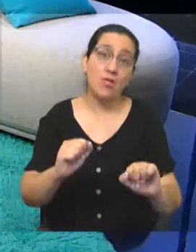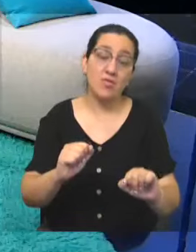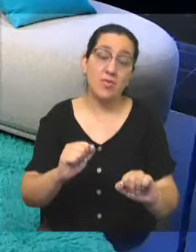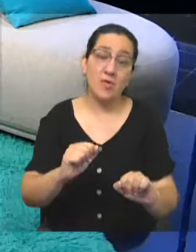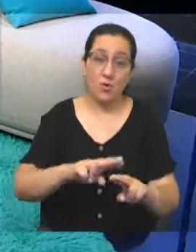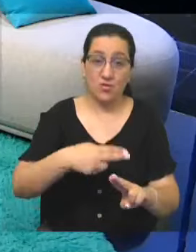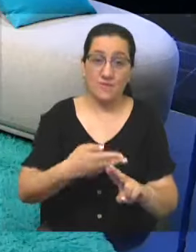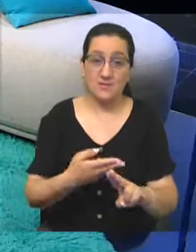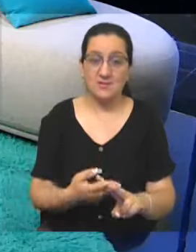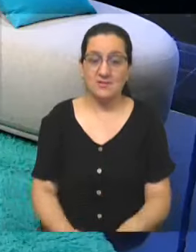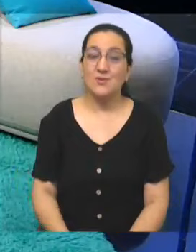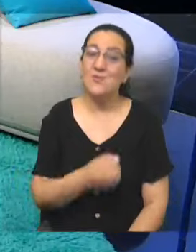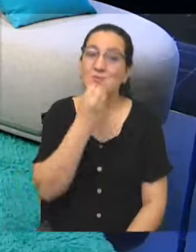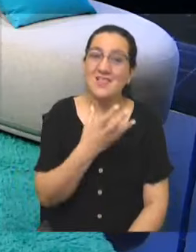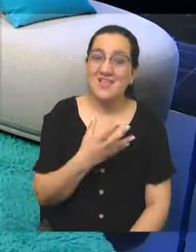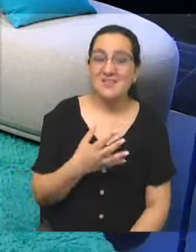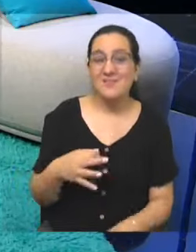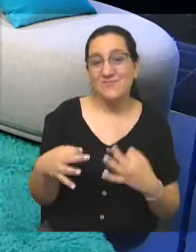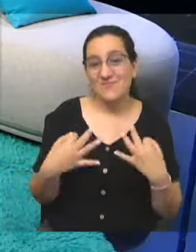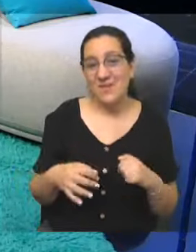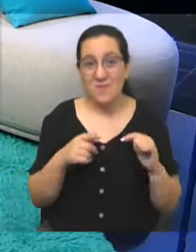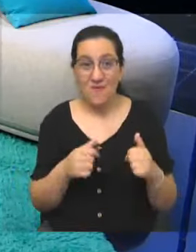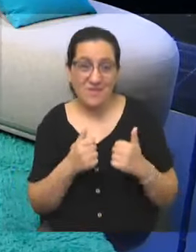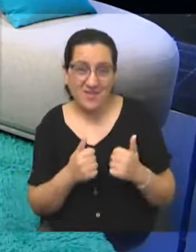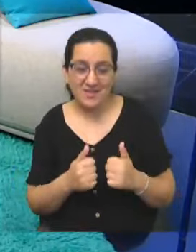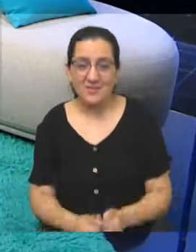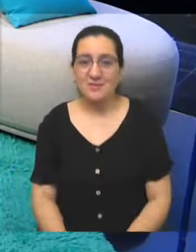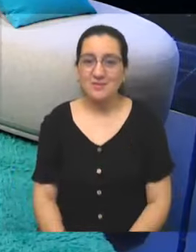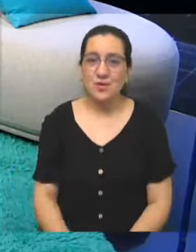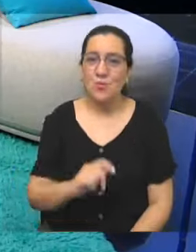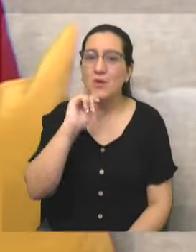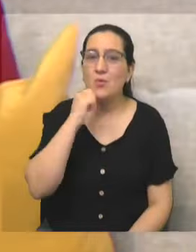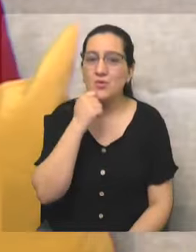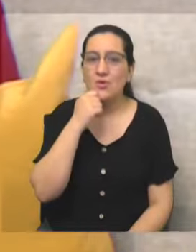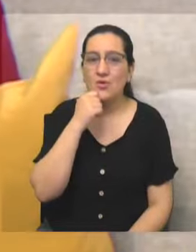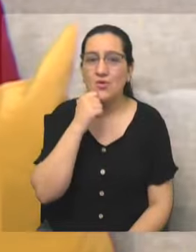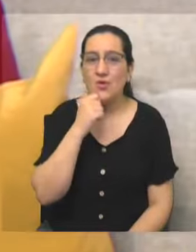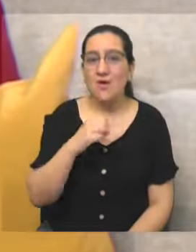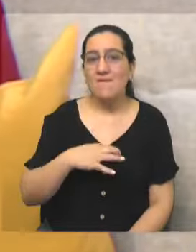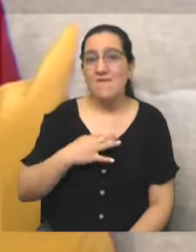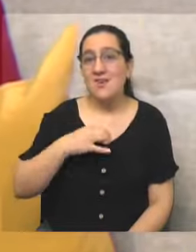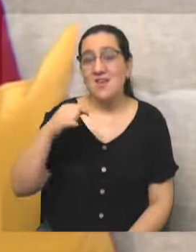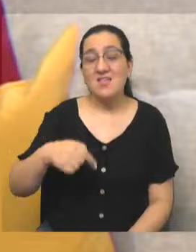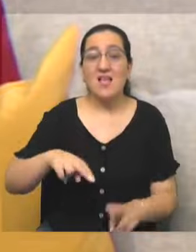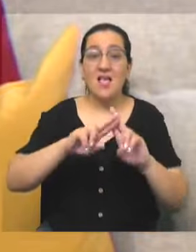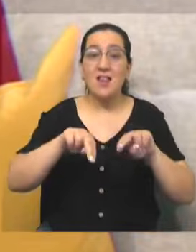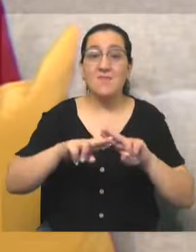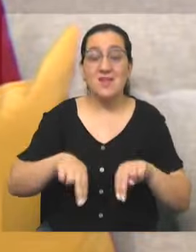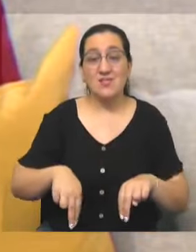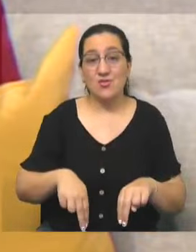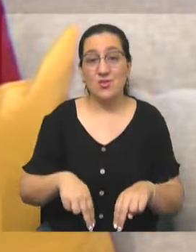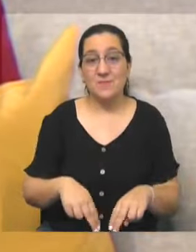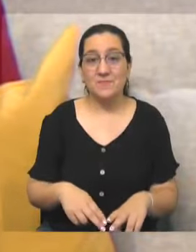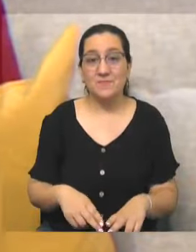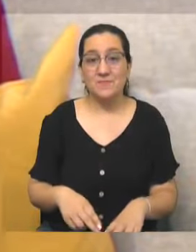vos? Yo tampoco de los 6. ¿Cómo me hubiera gustado vivir esta eliminatoria desde adentro? Tendría otro humor, porque hay gente